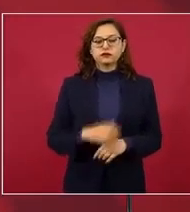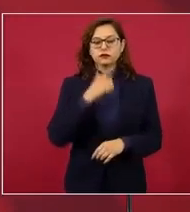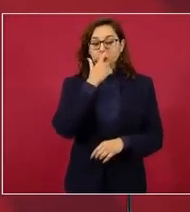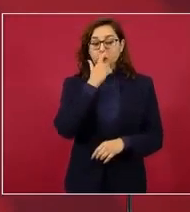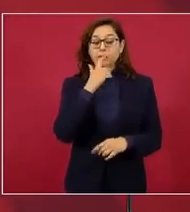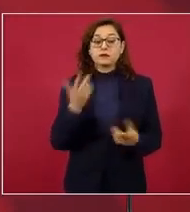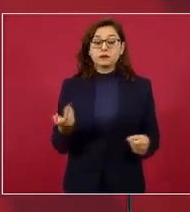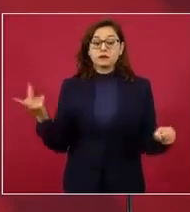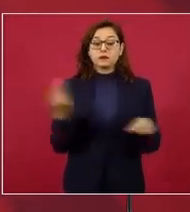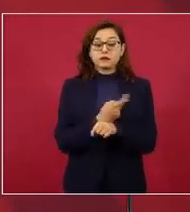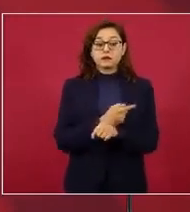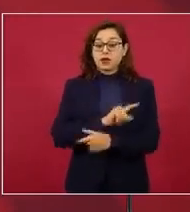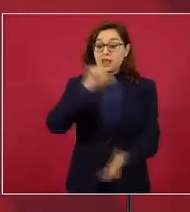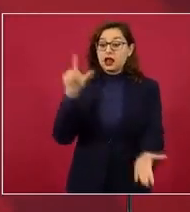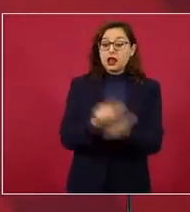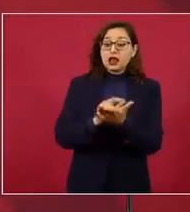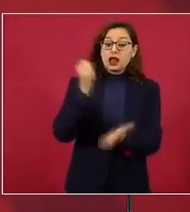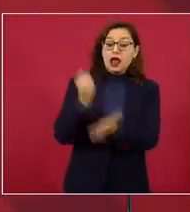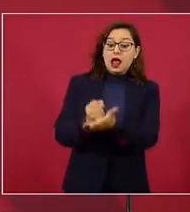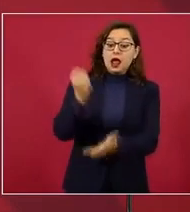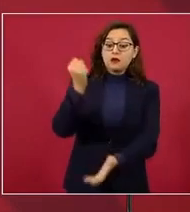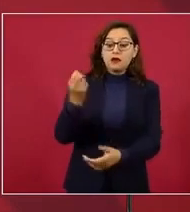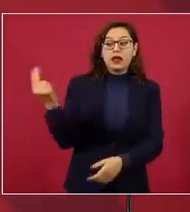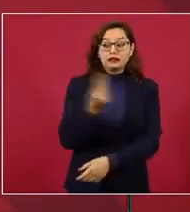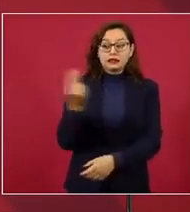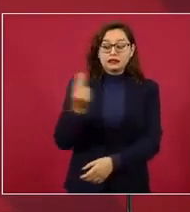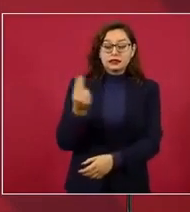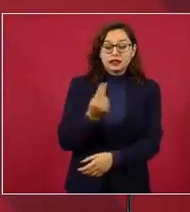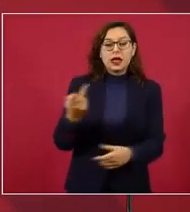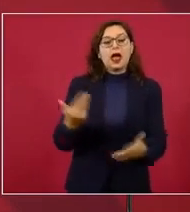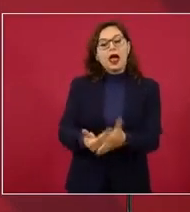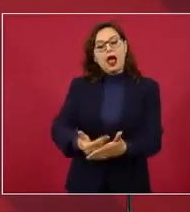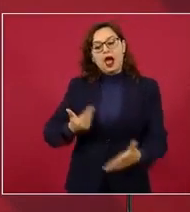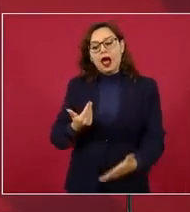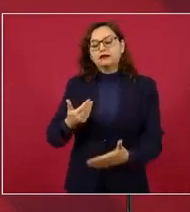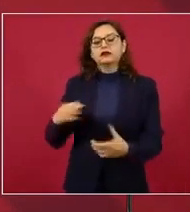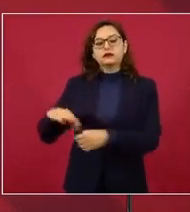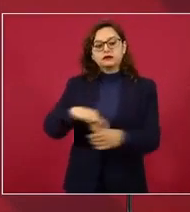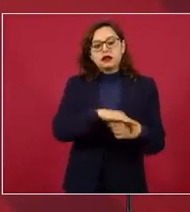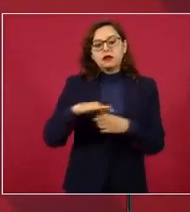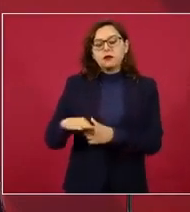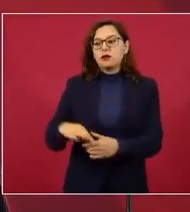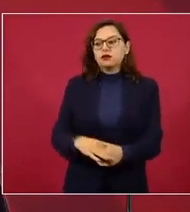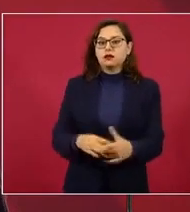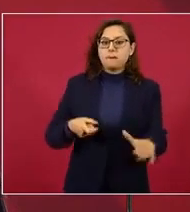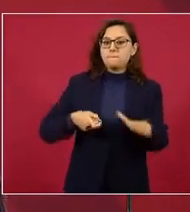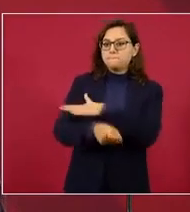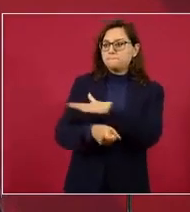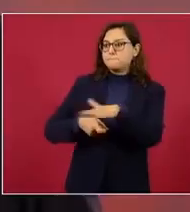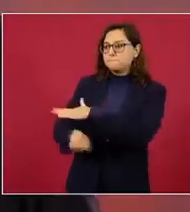sobornaron a legisladores, les dieron dinero para que aprobaran la llamada reforma